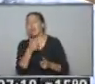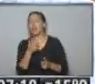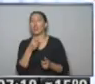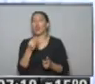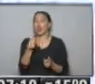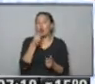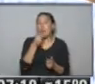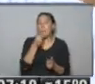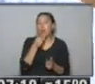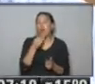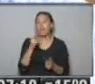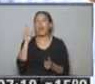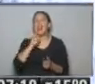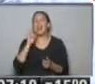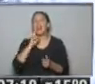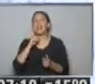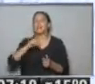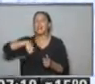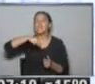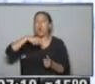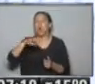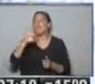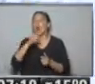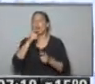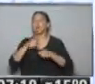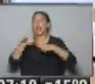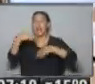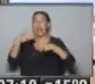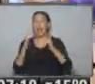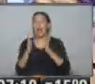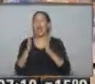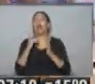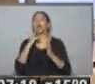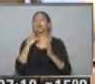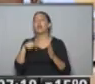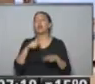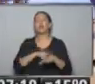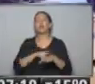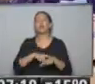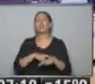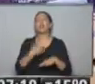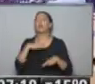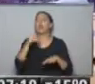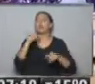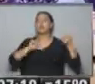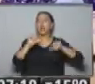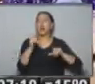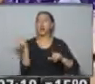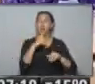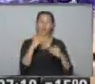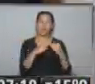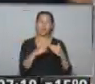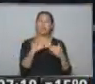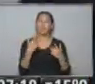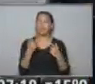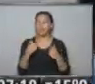alimentos, leche larga vida o leche en polvo, pero básicamente parece que empieza a ser un momento en que el artículo de limpieza para la vuelta a casa empieza a